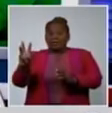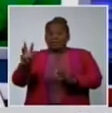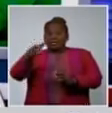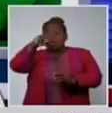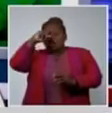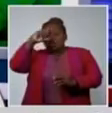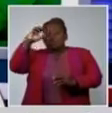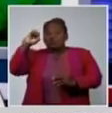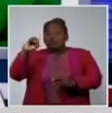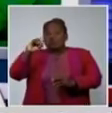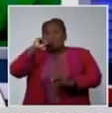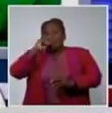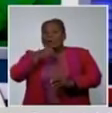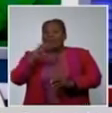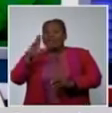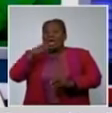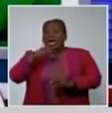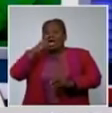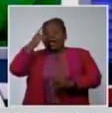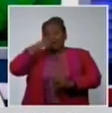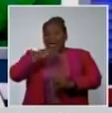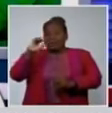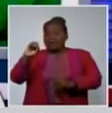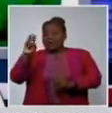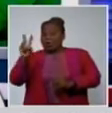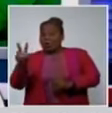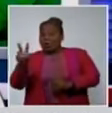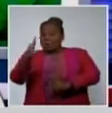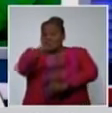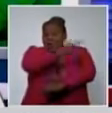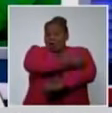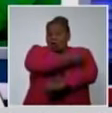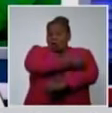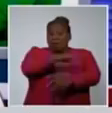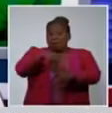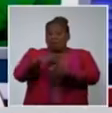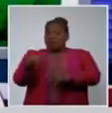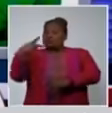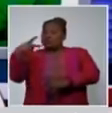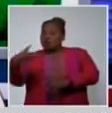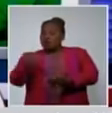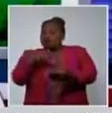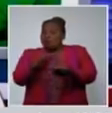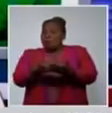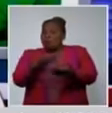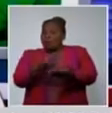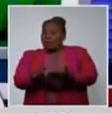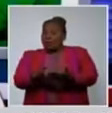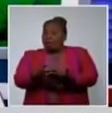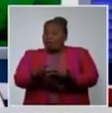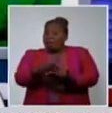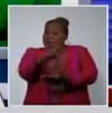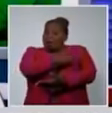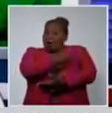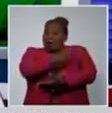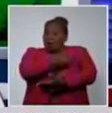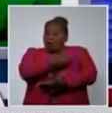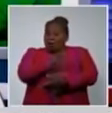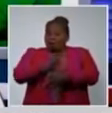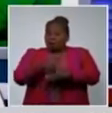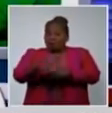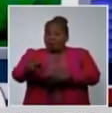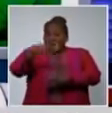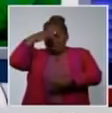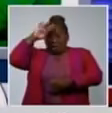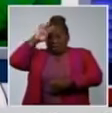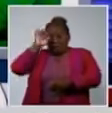de dos de los cuatro candidatos vacunales desarrollado en cuba quienes harán su tercer y última prueba